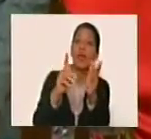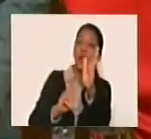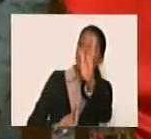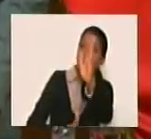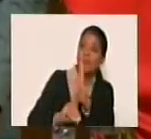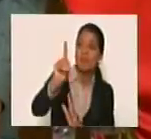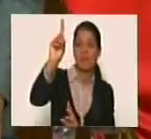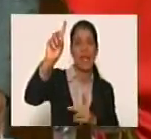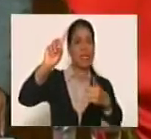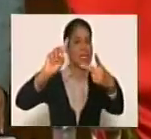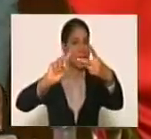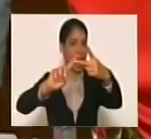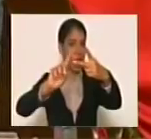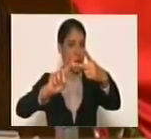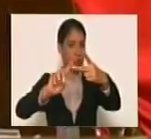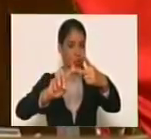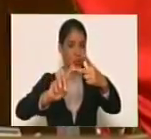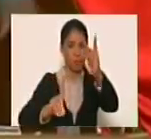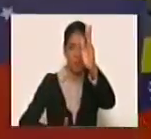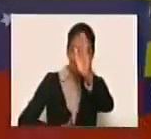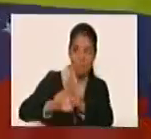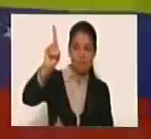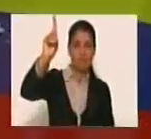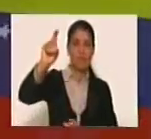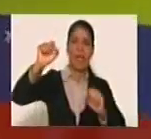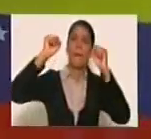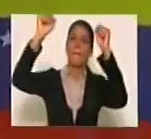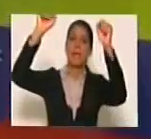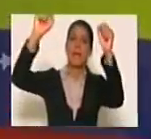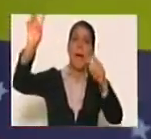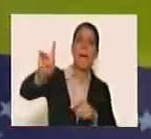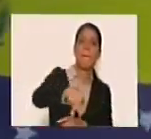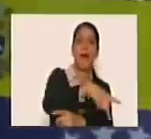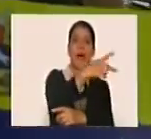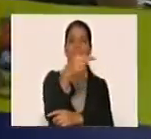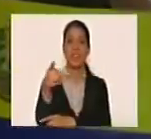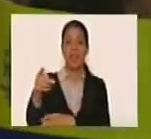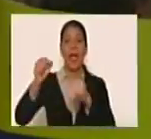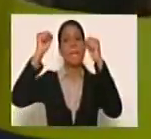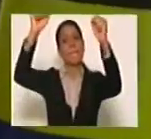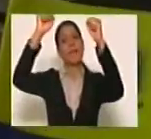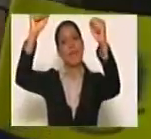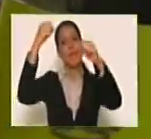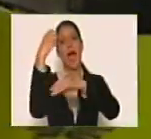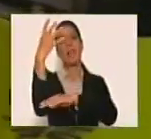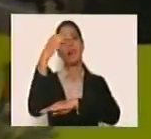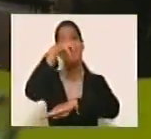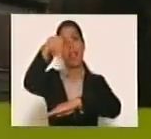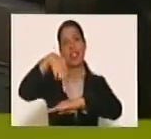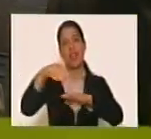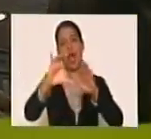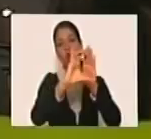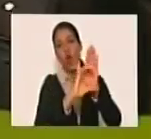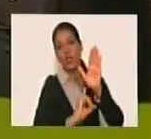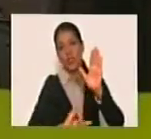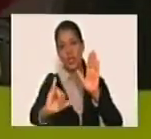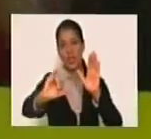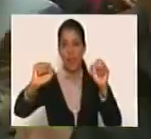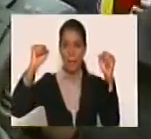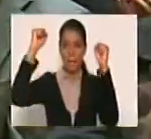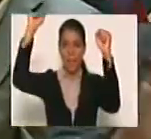gran paso de la Asamblea Nacional Constituyente. ¡Que viva la patria! ¡Que viva la Asamblea Nacional Constituyente!